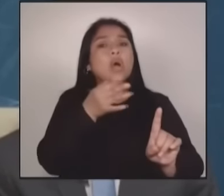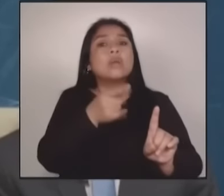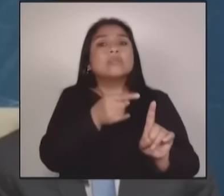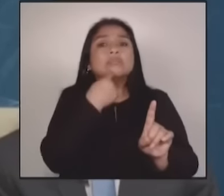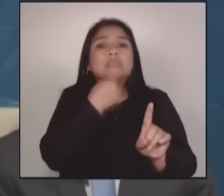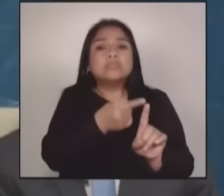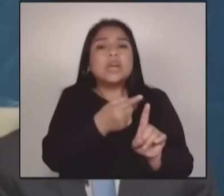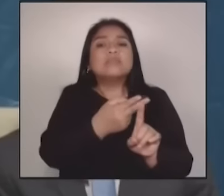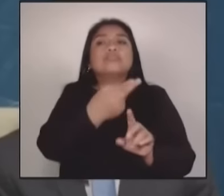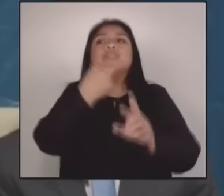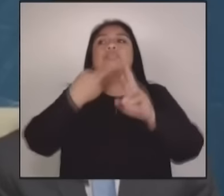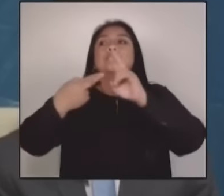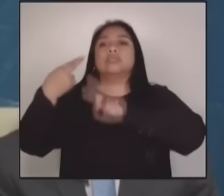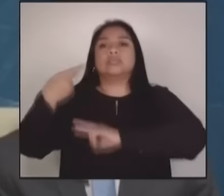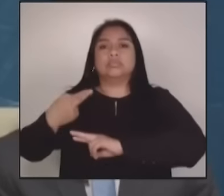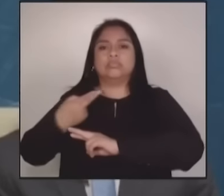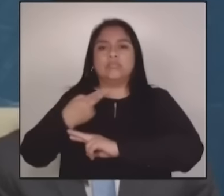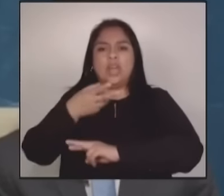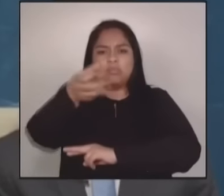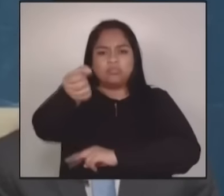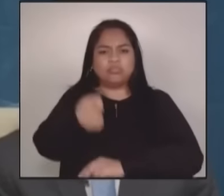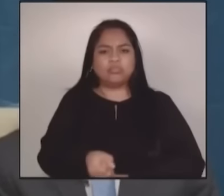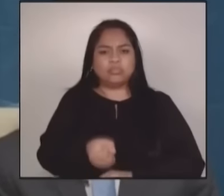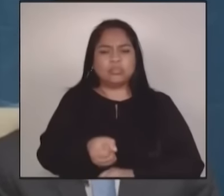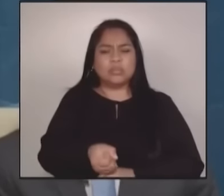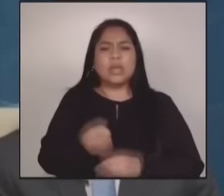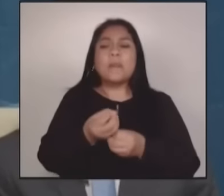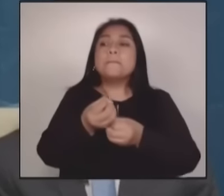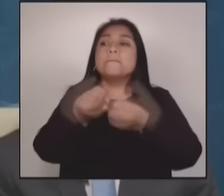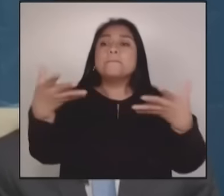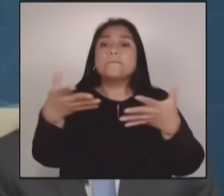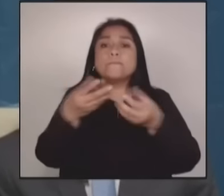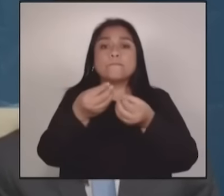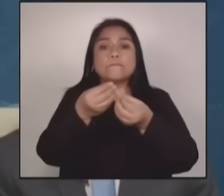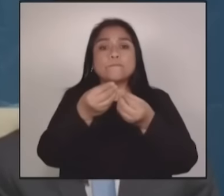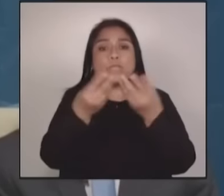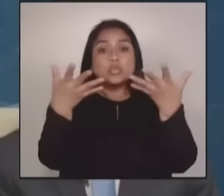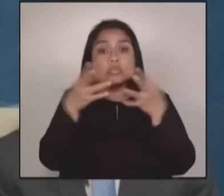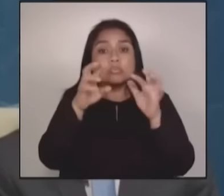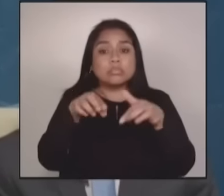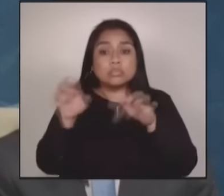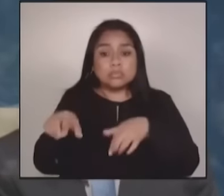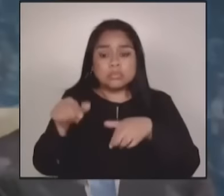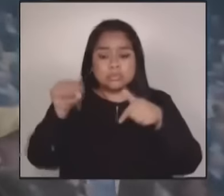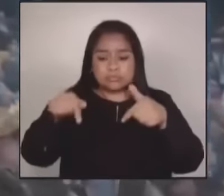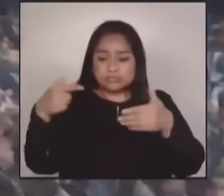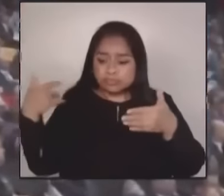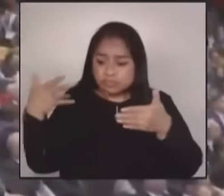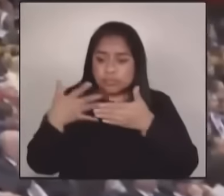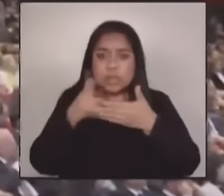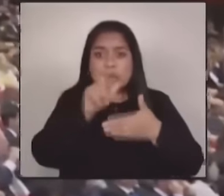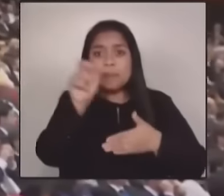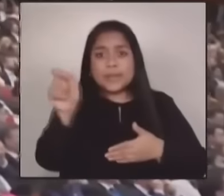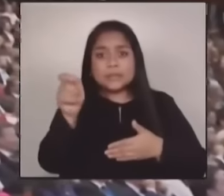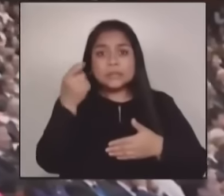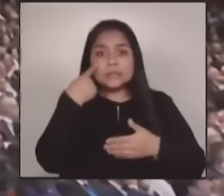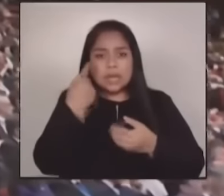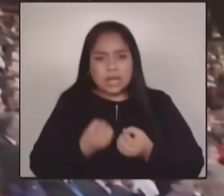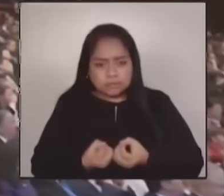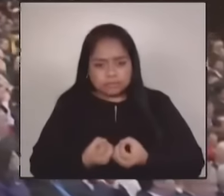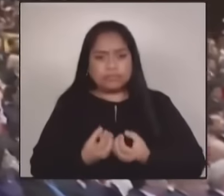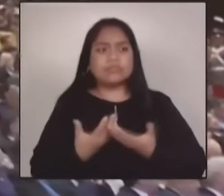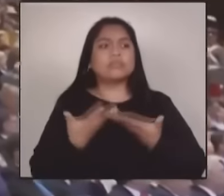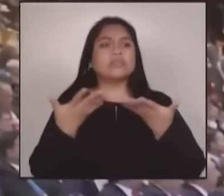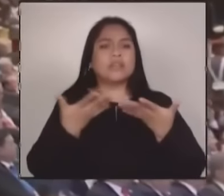autoritario. Para miles de personas, estos meses sugirieron el resurgimiento de